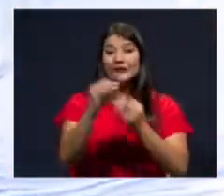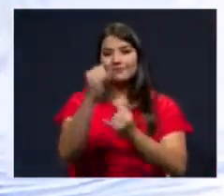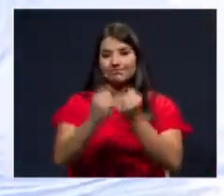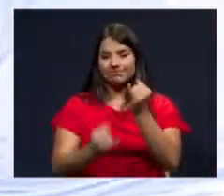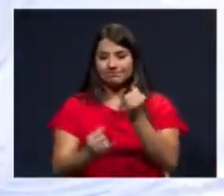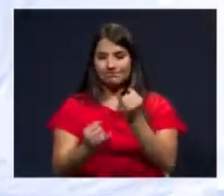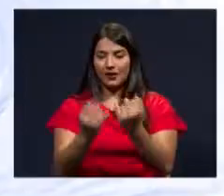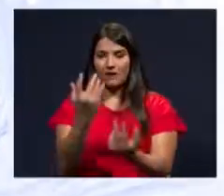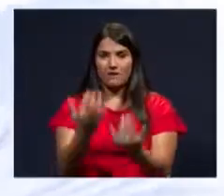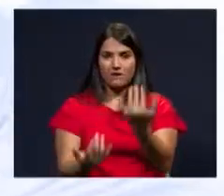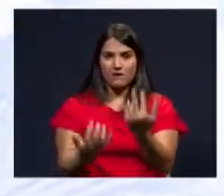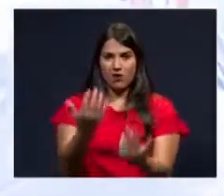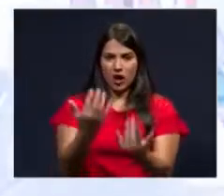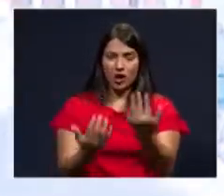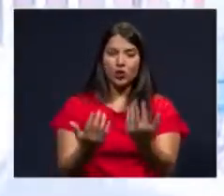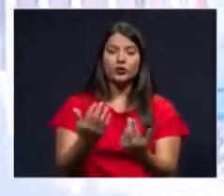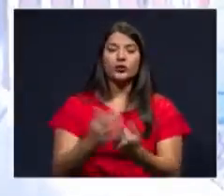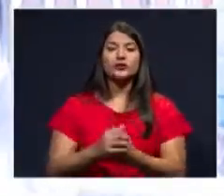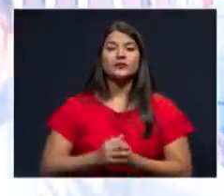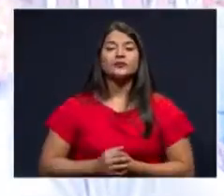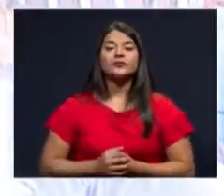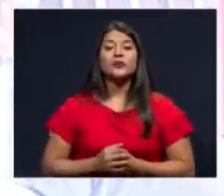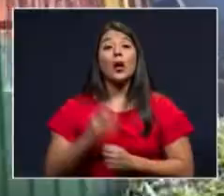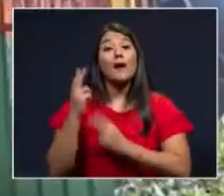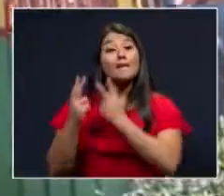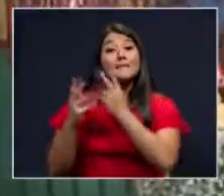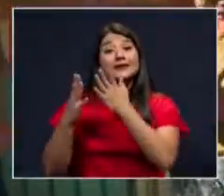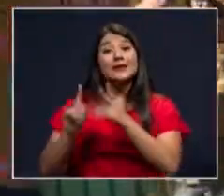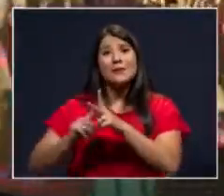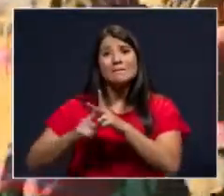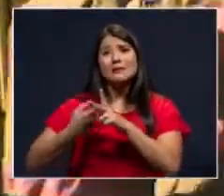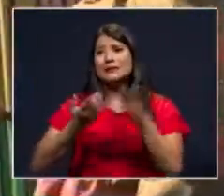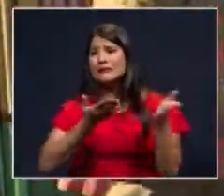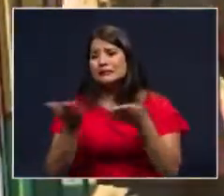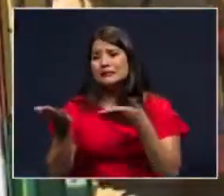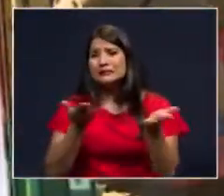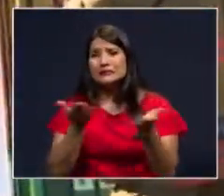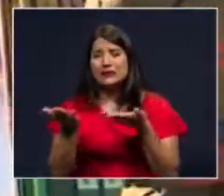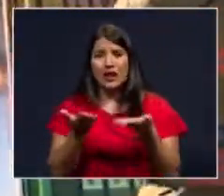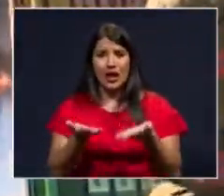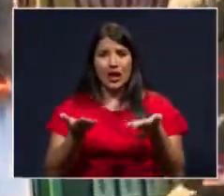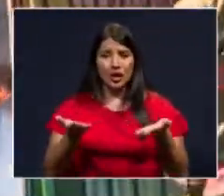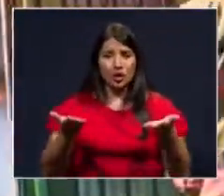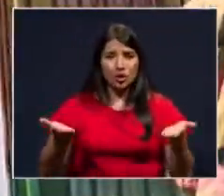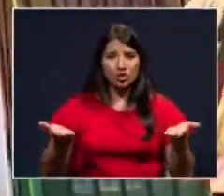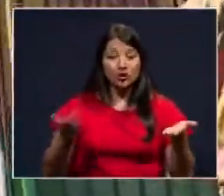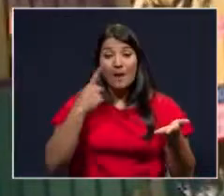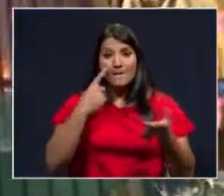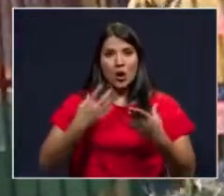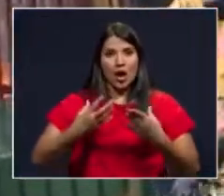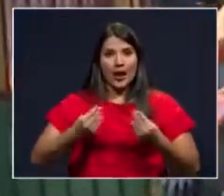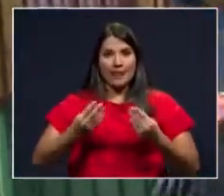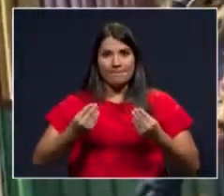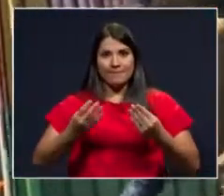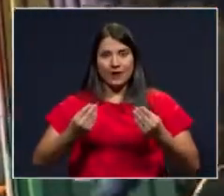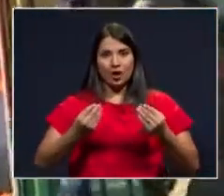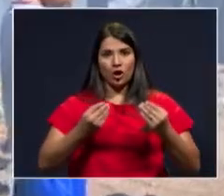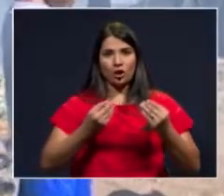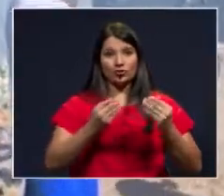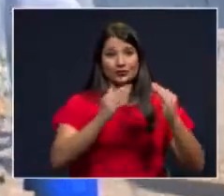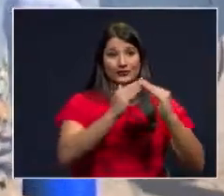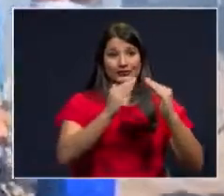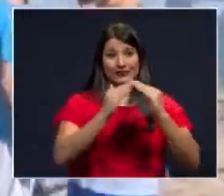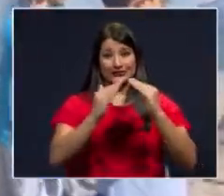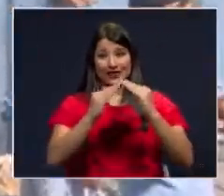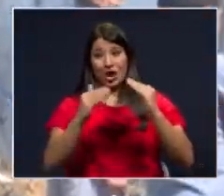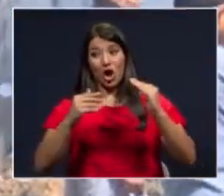al fuego que inicialmente estaba presentando. Los vecinos comenzaron a sacar las pertenencias de las viviendas por el temor de que el fuego los alcanzara.